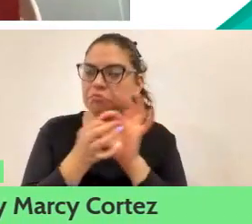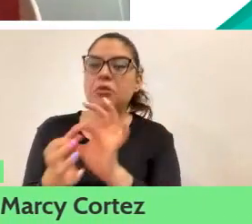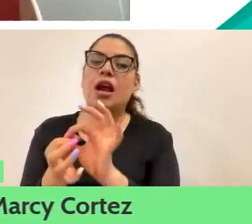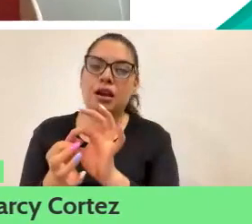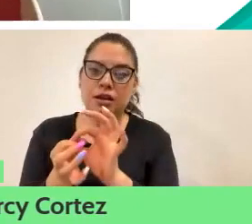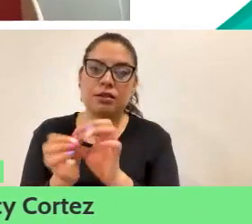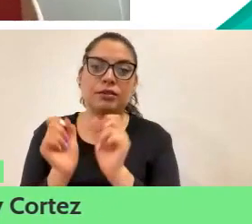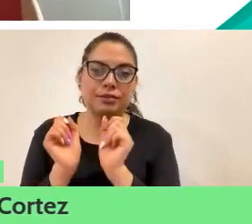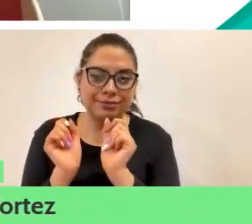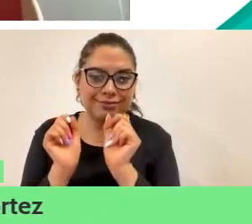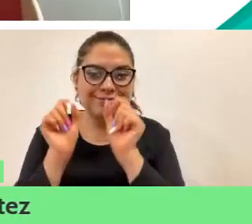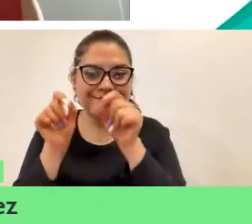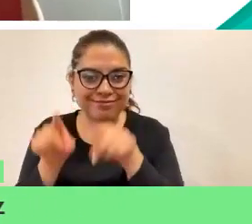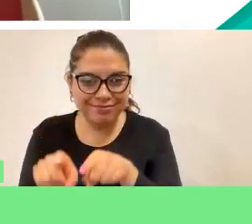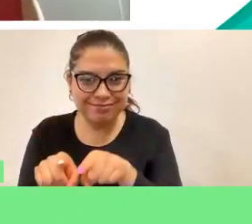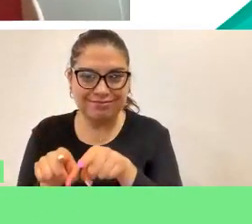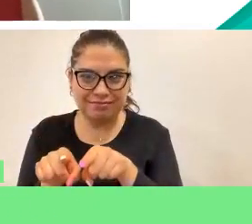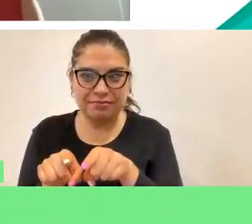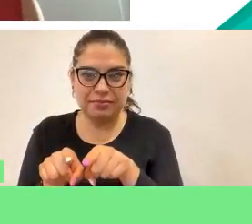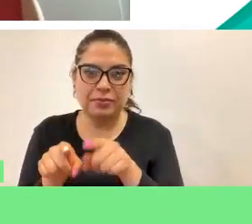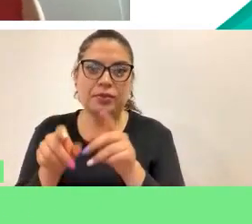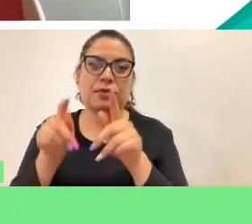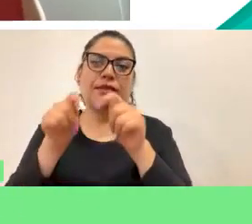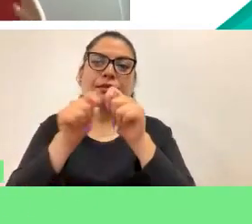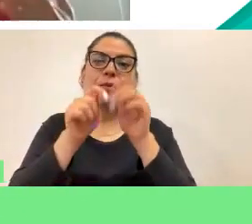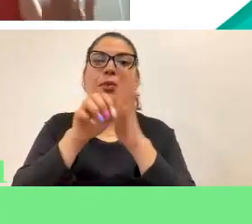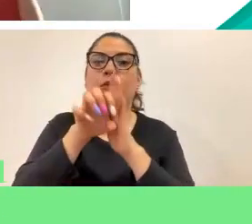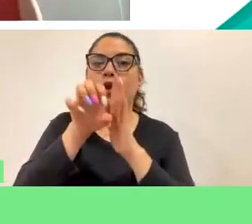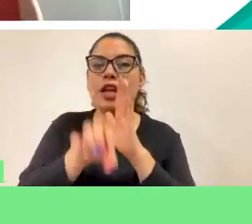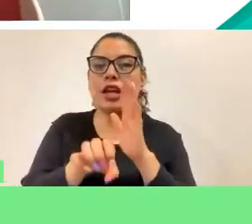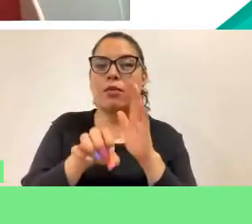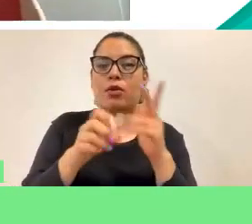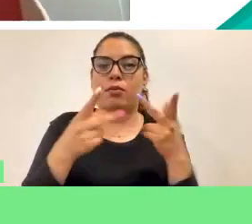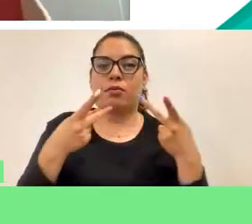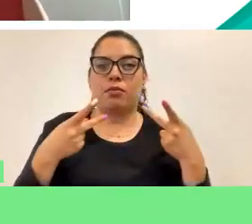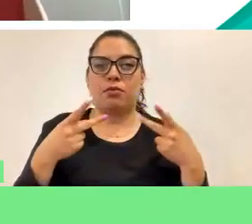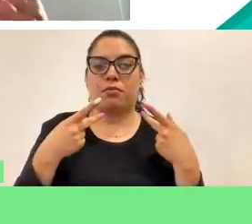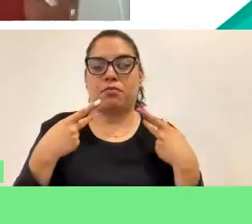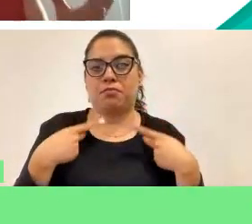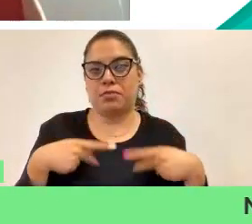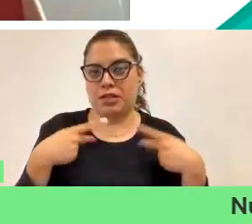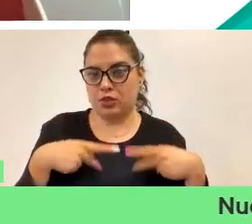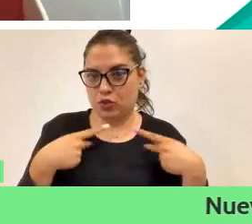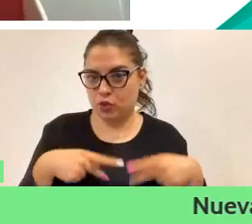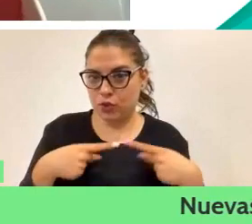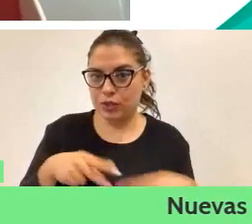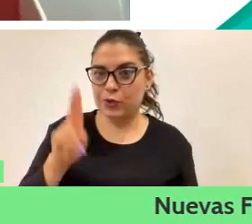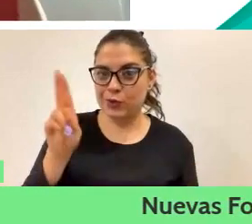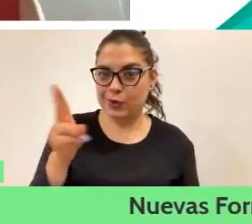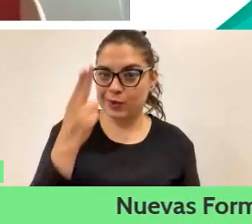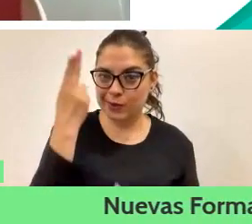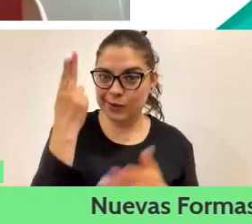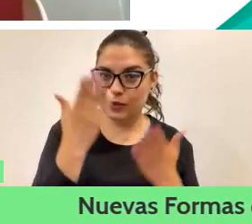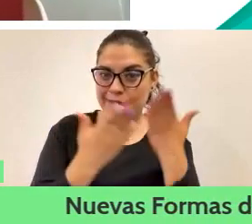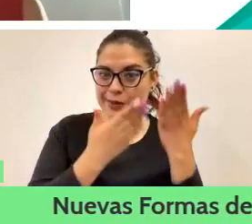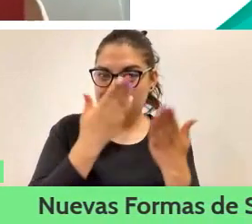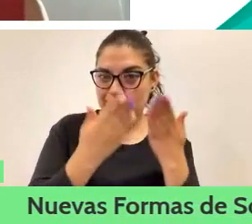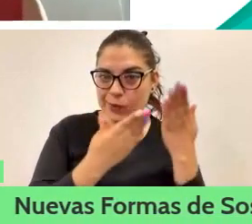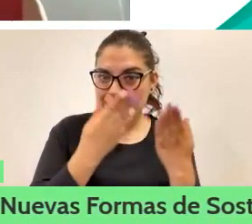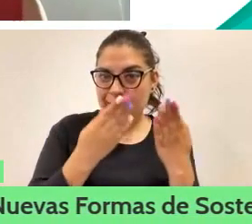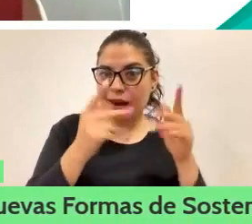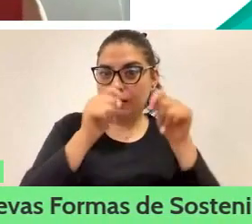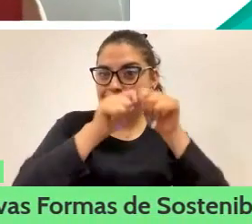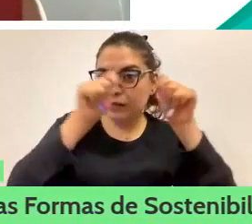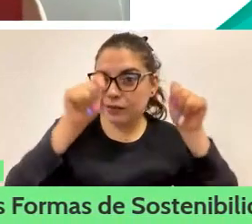eso, hacen de puente entre tesis de universitarios y proyectos sociales. Entonces, piensa fuera de la caja.